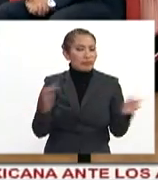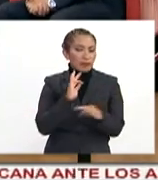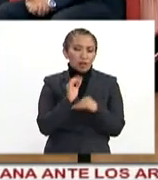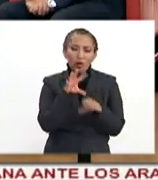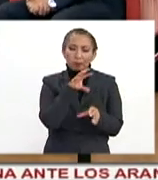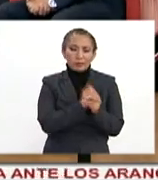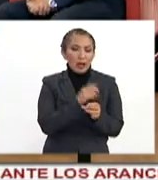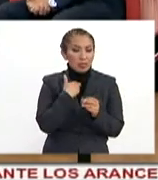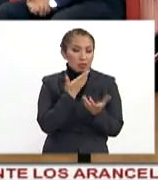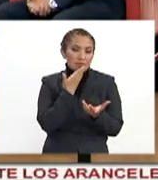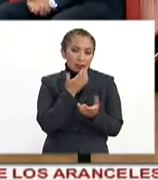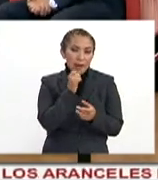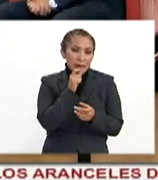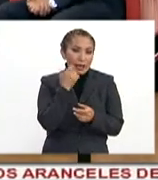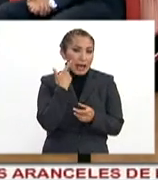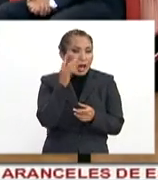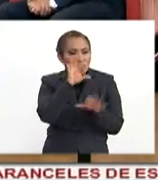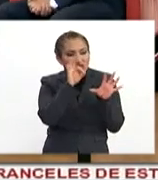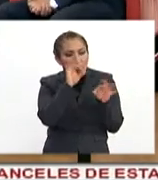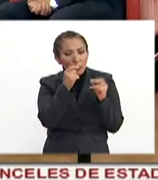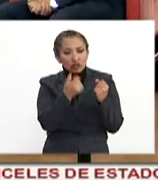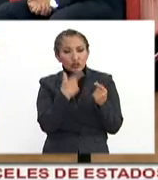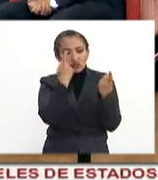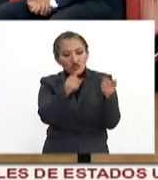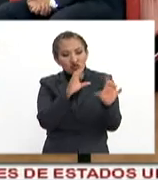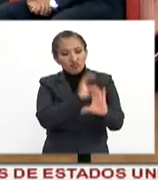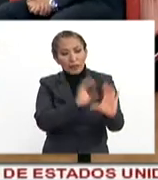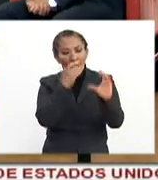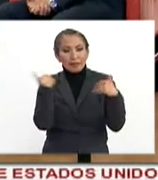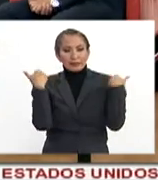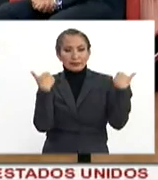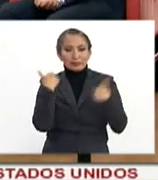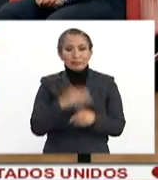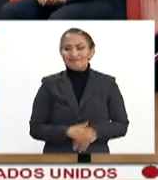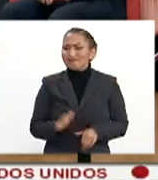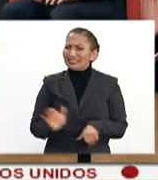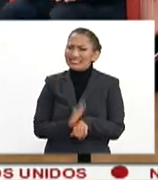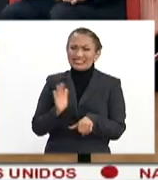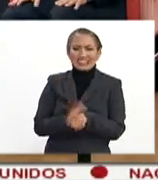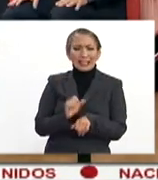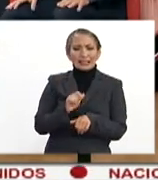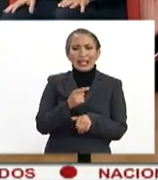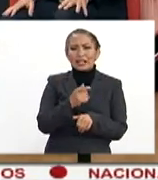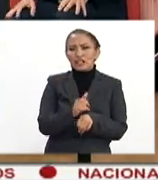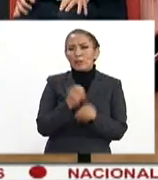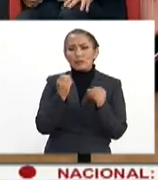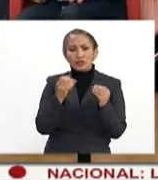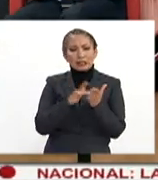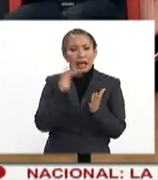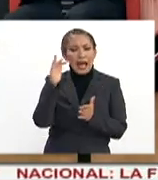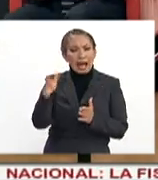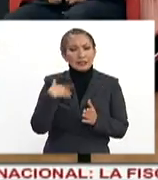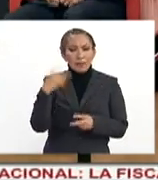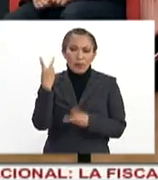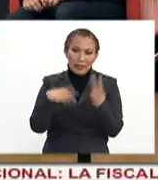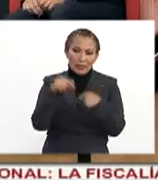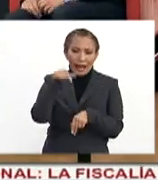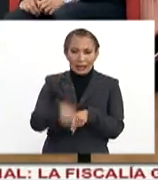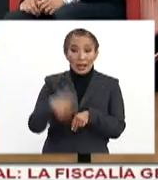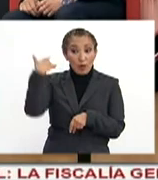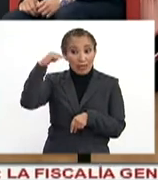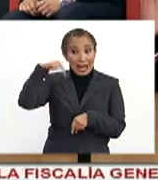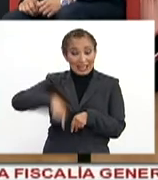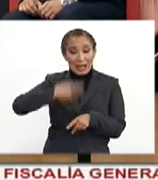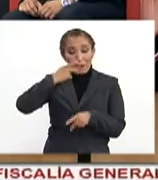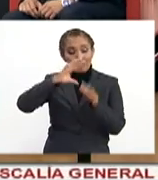bueno, pues las maneras también en que van a encontrar muchos conciertos para divertirse. Excelente, Sergio Arbeláez. Pues muchas gracias, antes que nada, por haber venido de